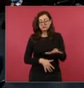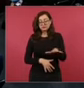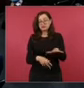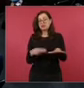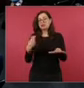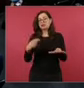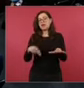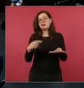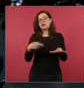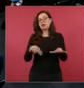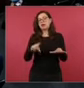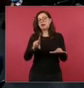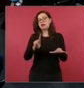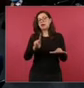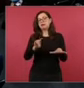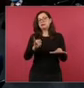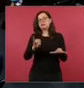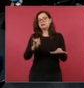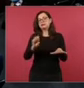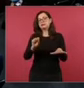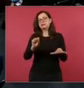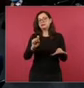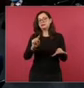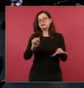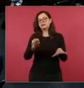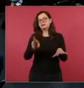qué sé yo,